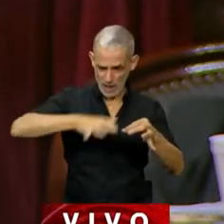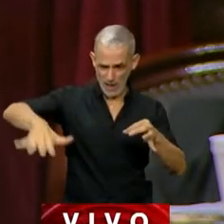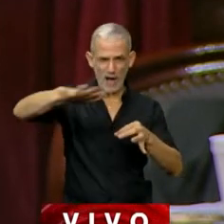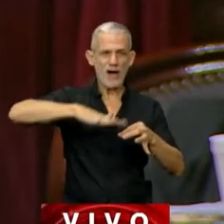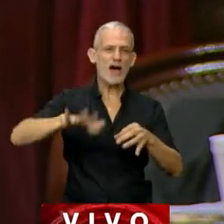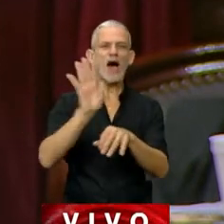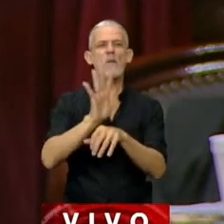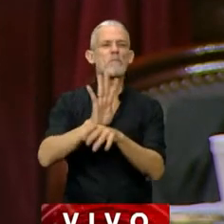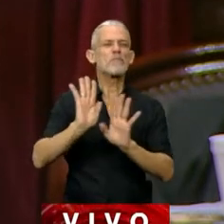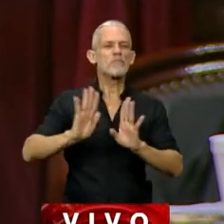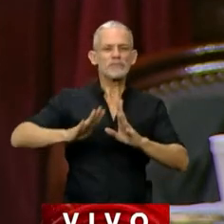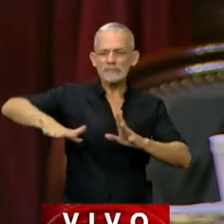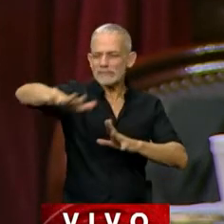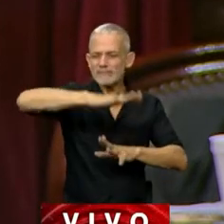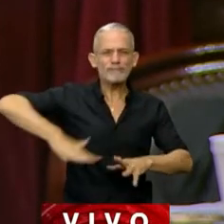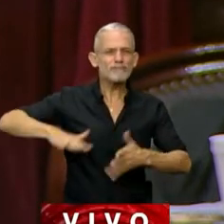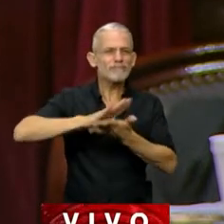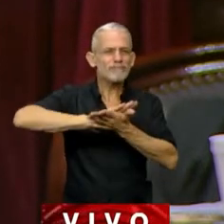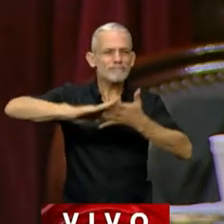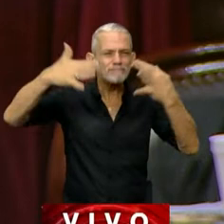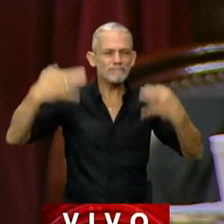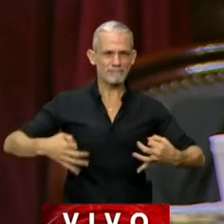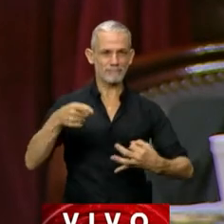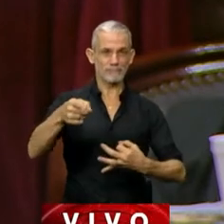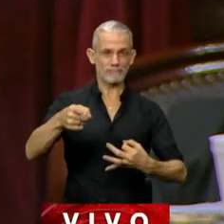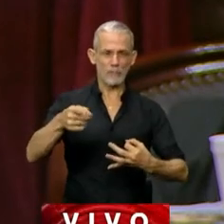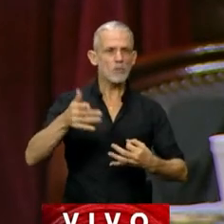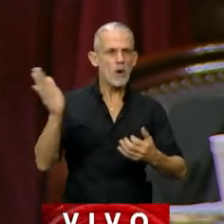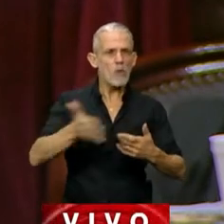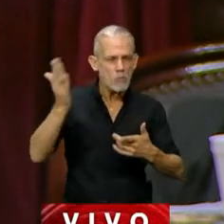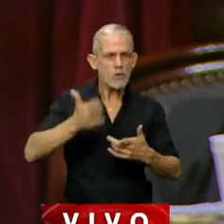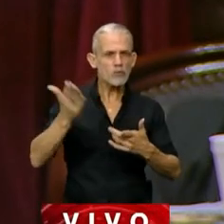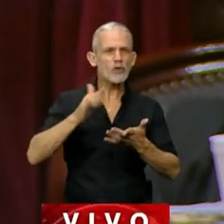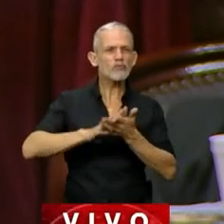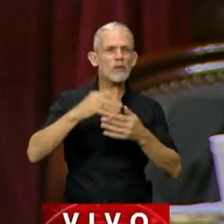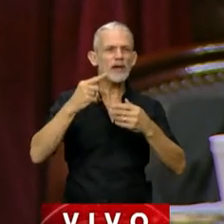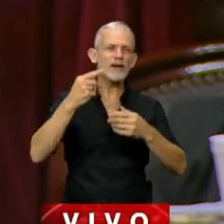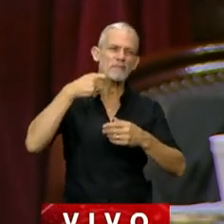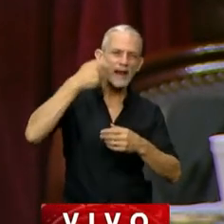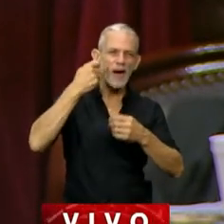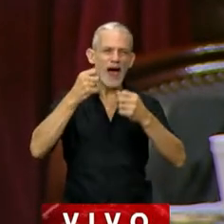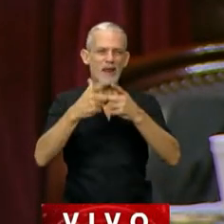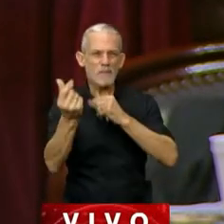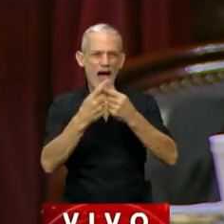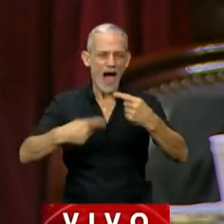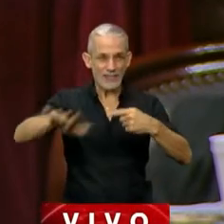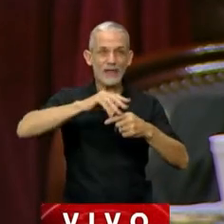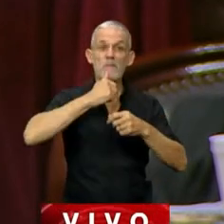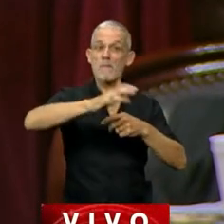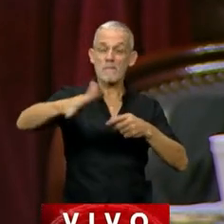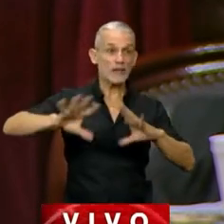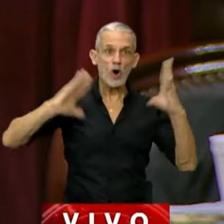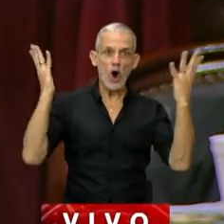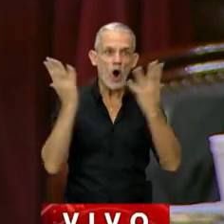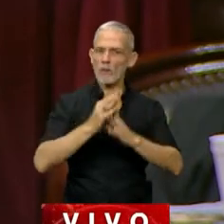como un oasis, ¿no? Es una región reconocida como una de las más productivas en términos biológicos de los océanos